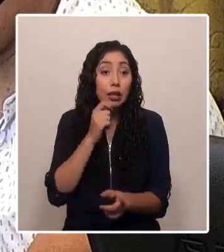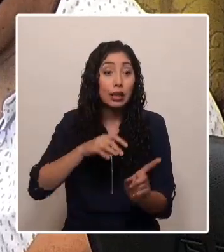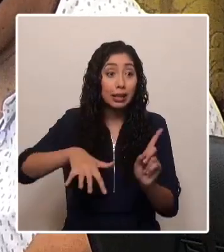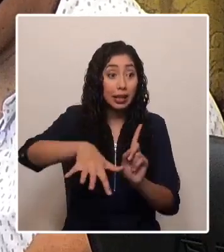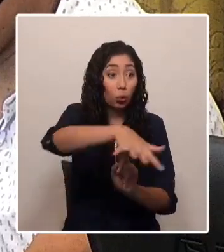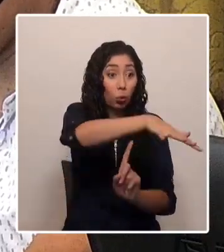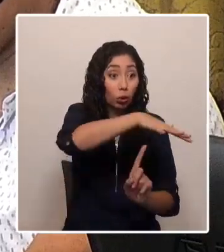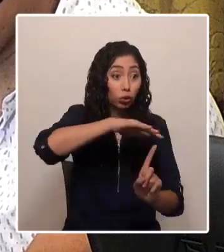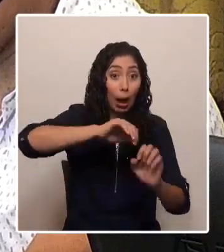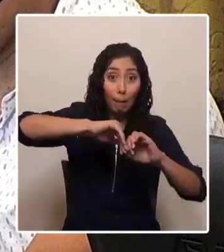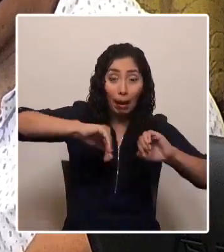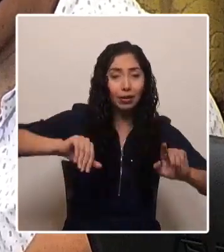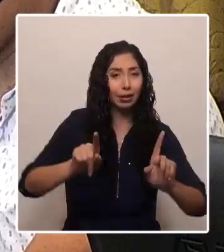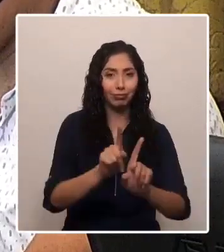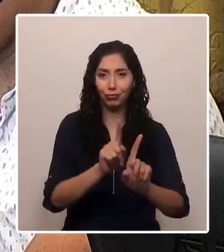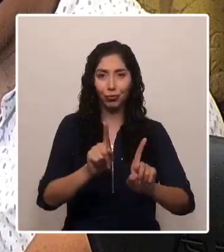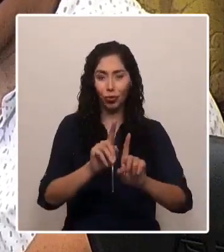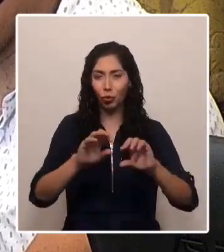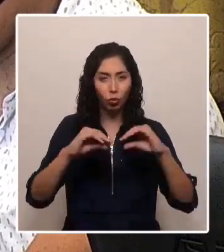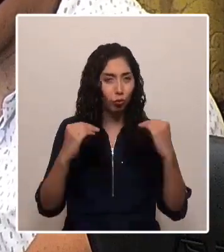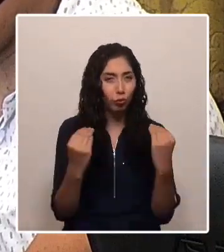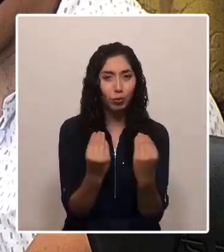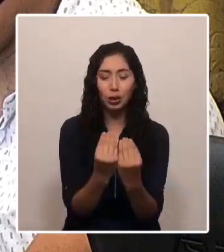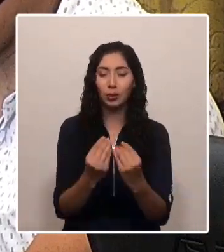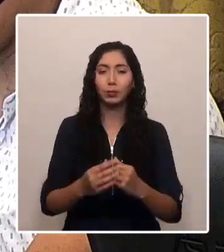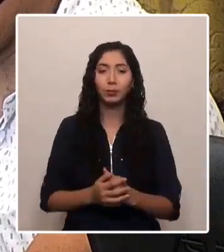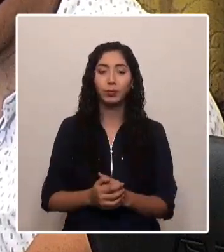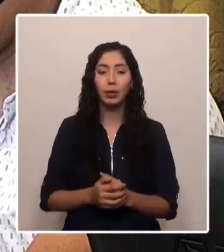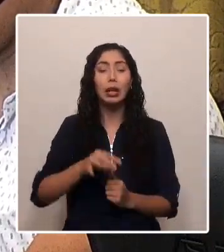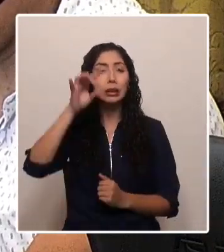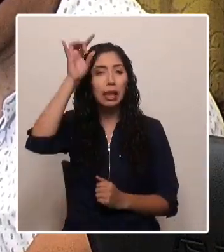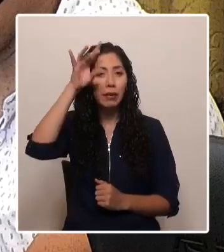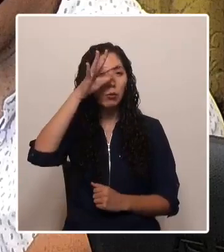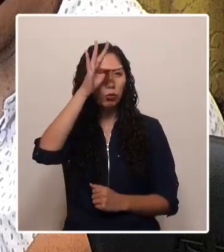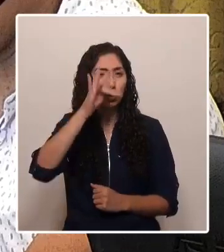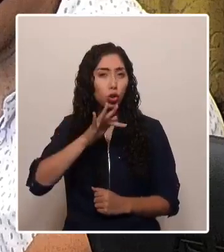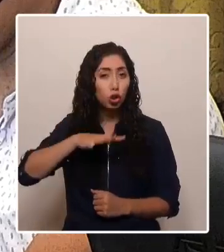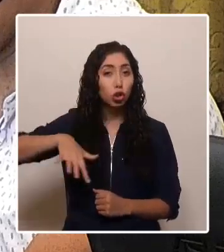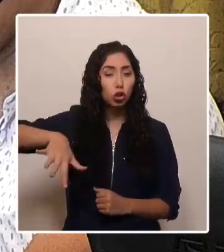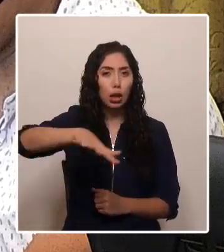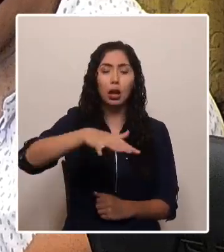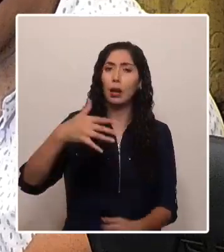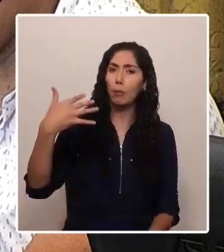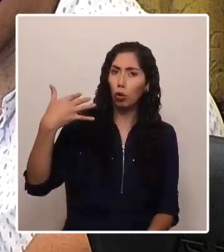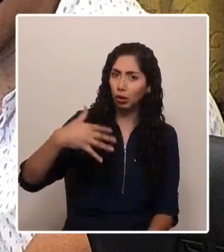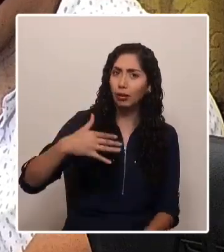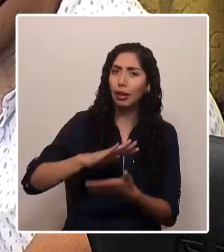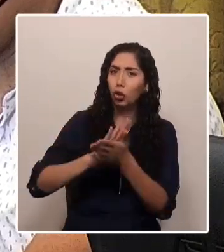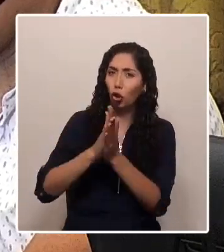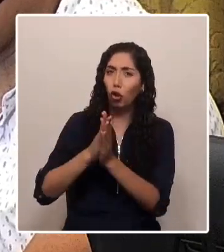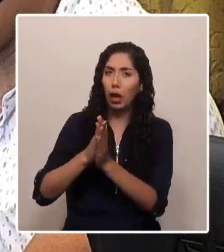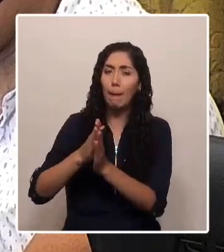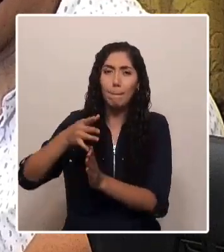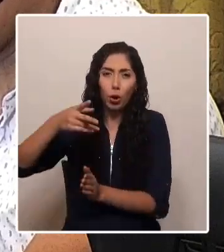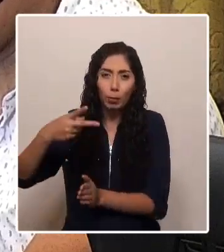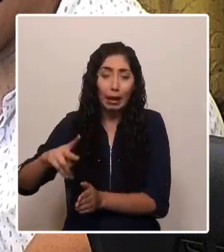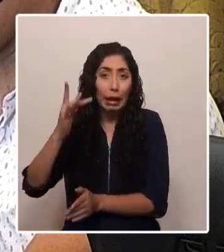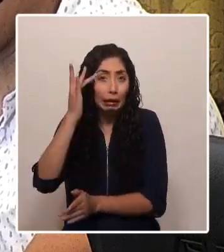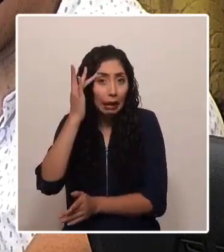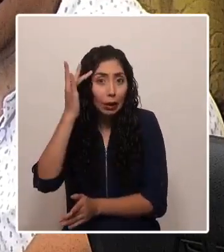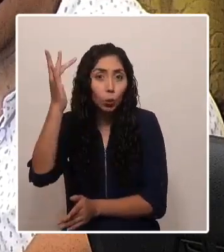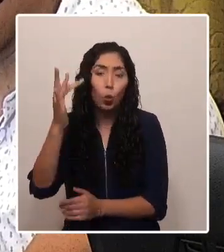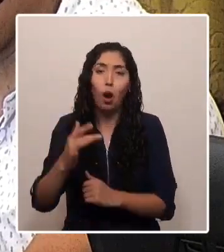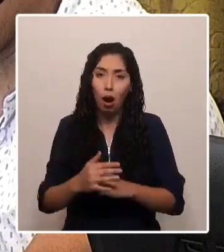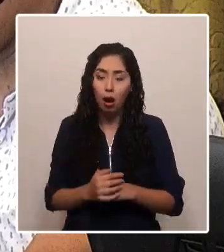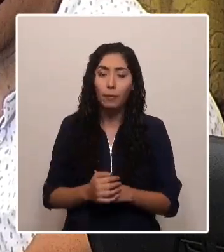se desenvuelven. Bien sabemos que la función social es un aspecto esencial de todo tipo de propiedad, incluyendo la intelectual, que la